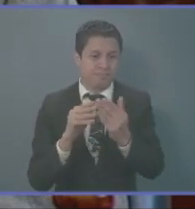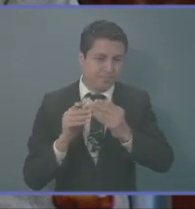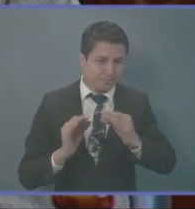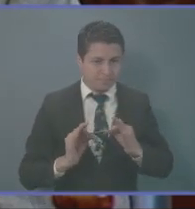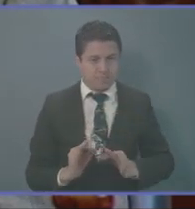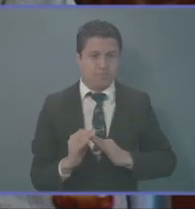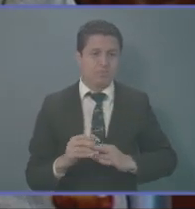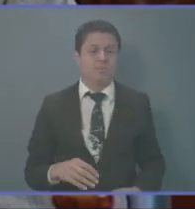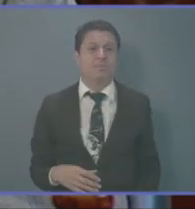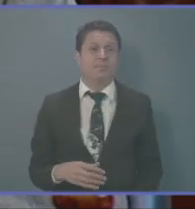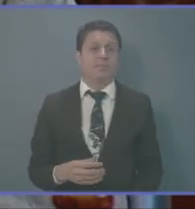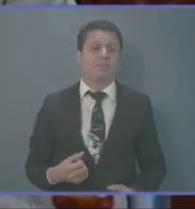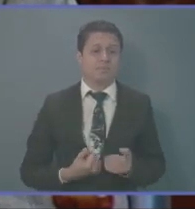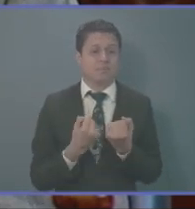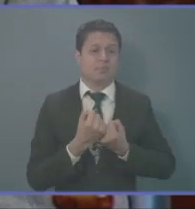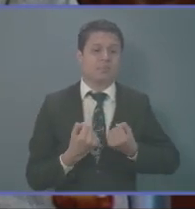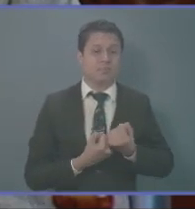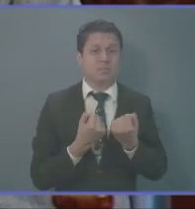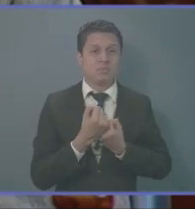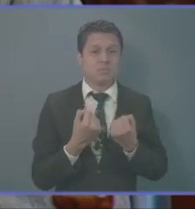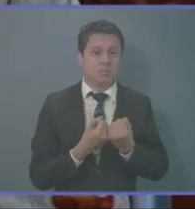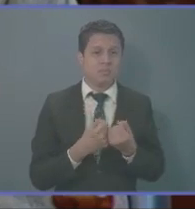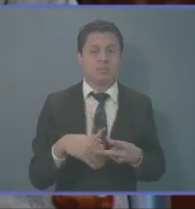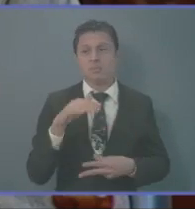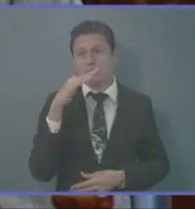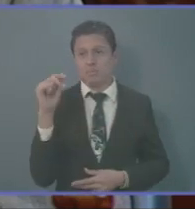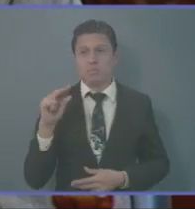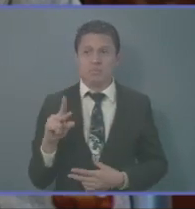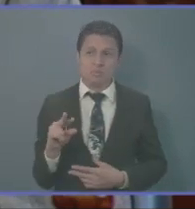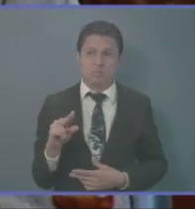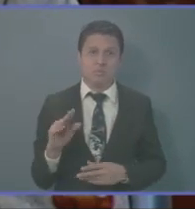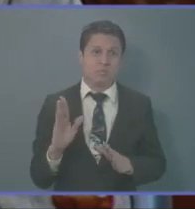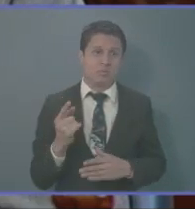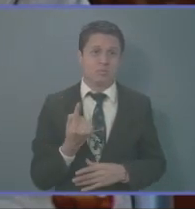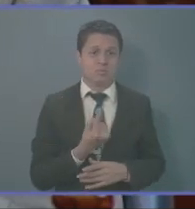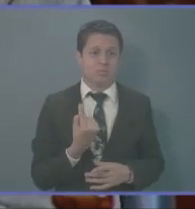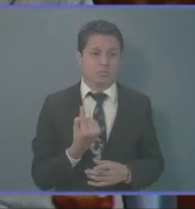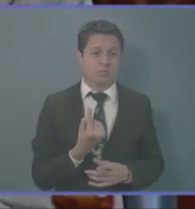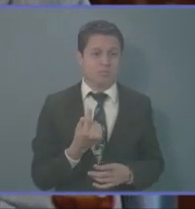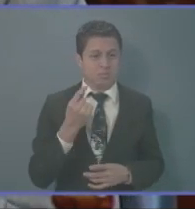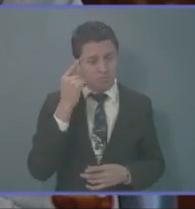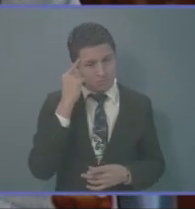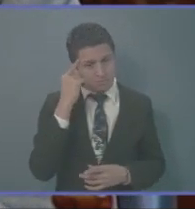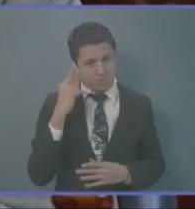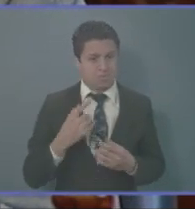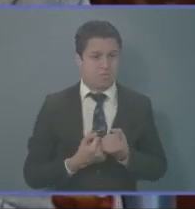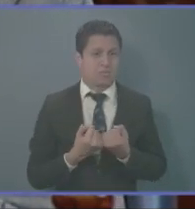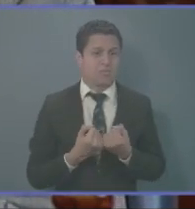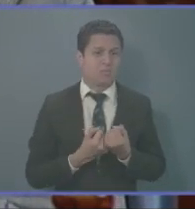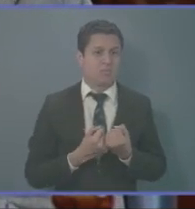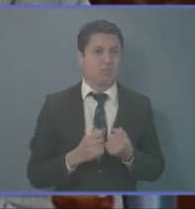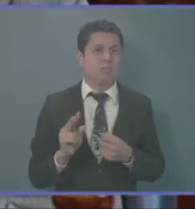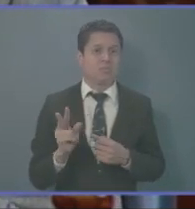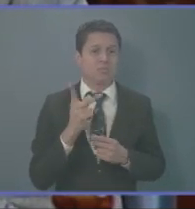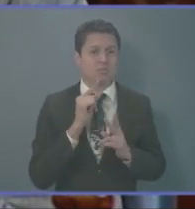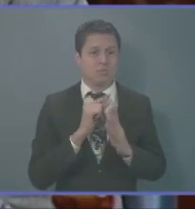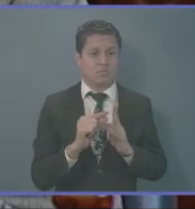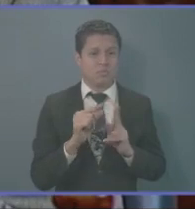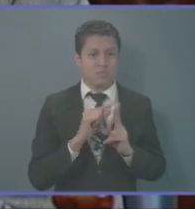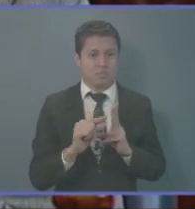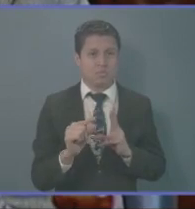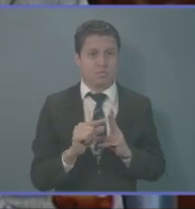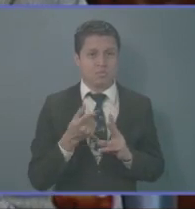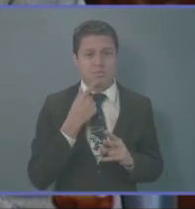multilaterales, cooperantes, países amigos o agencias de cooperación. Romanos 2. que por